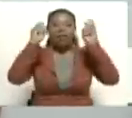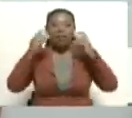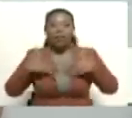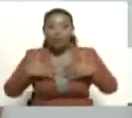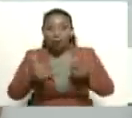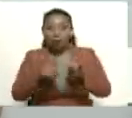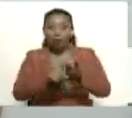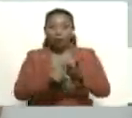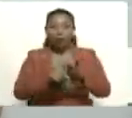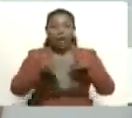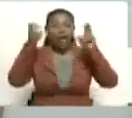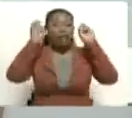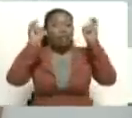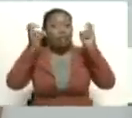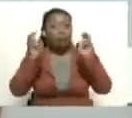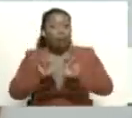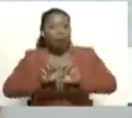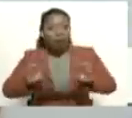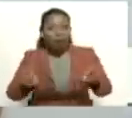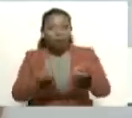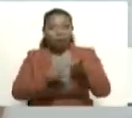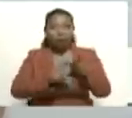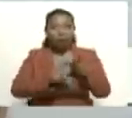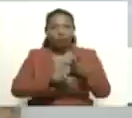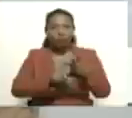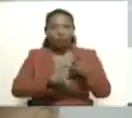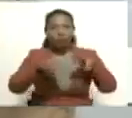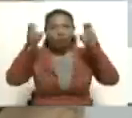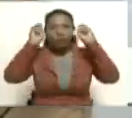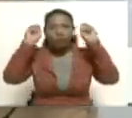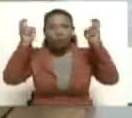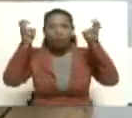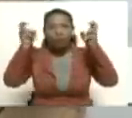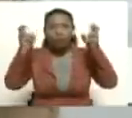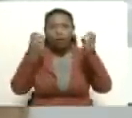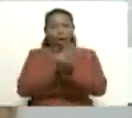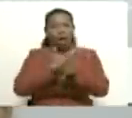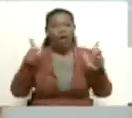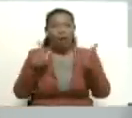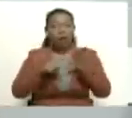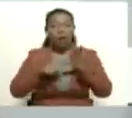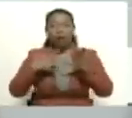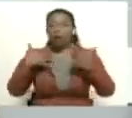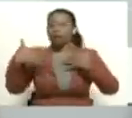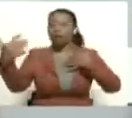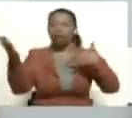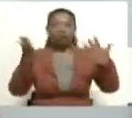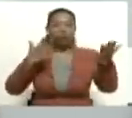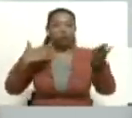salud, en materia de educación, en materia de libertad de tránsito.